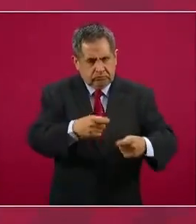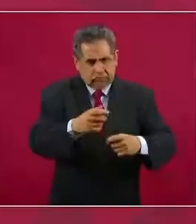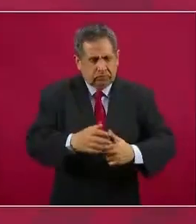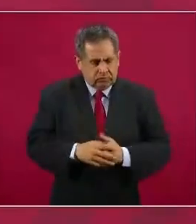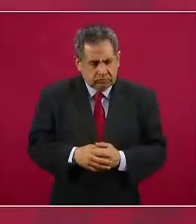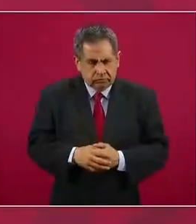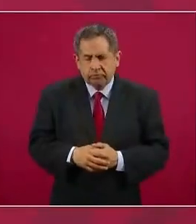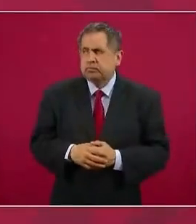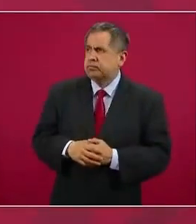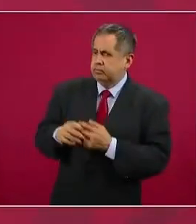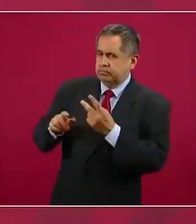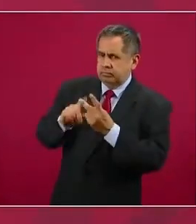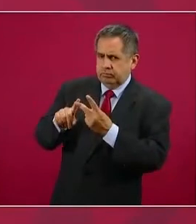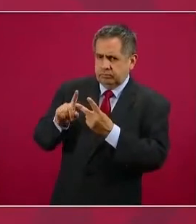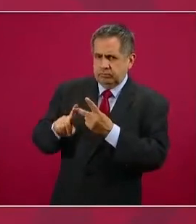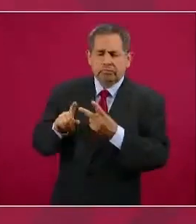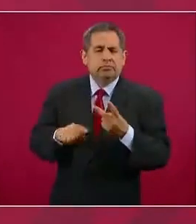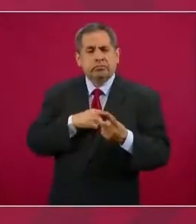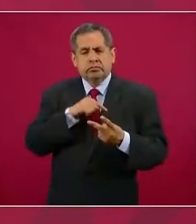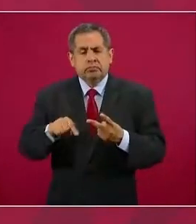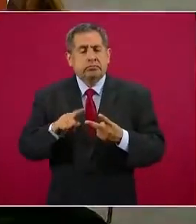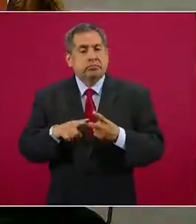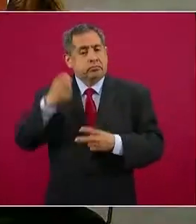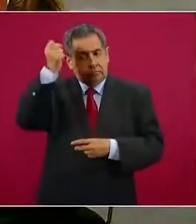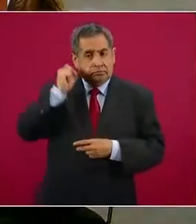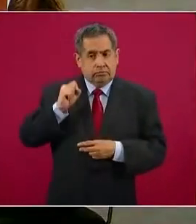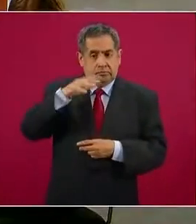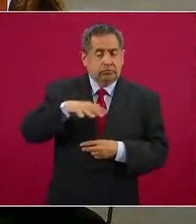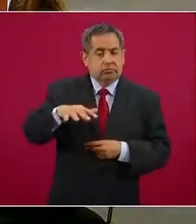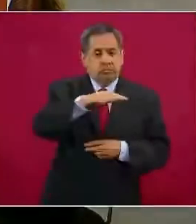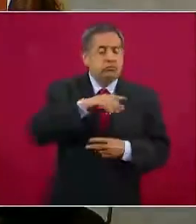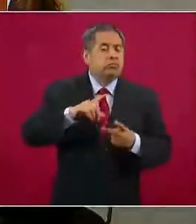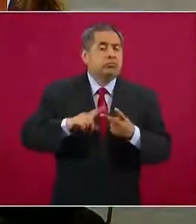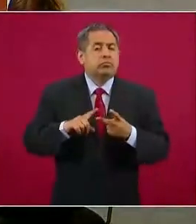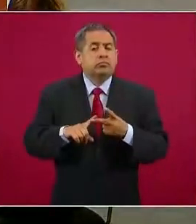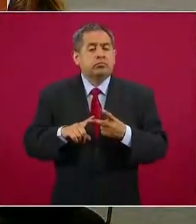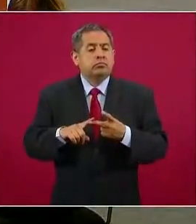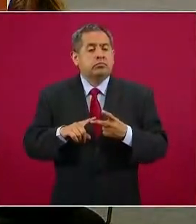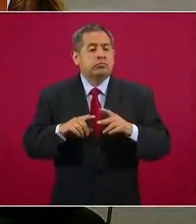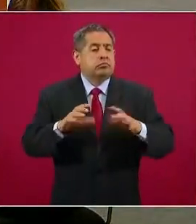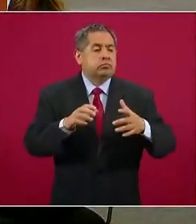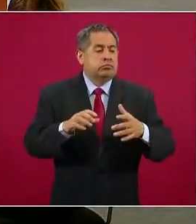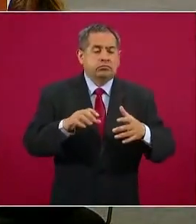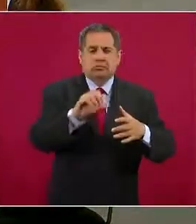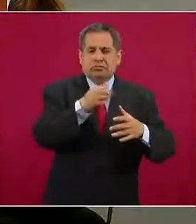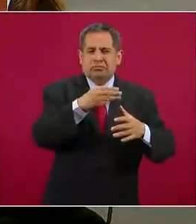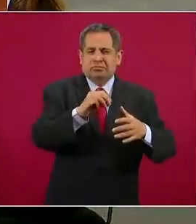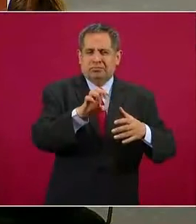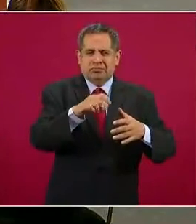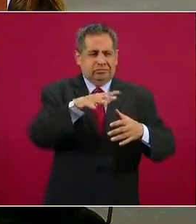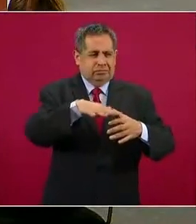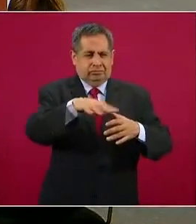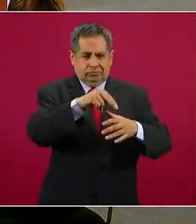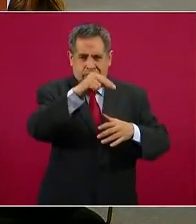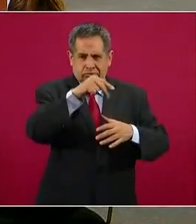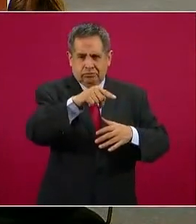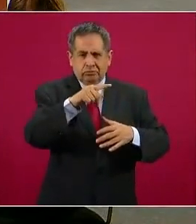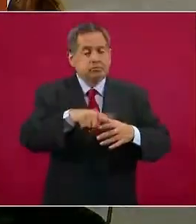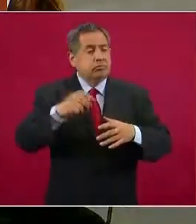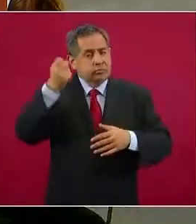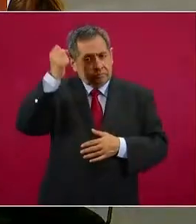Segundo caso que vengo para acá. Sinaloa, en lo que es el municipio de Ahome para el norte, tenemos en